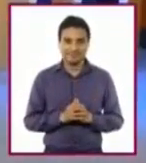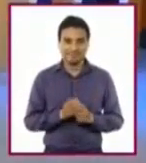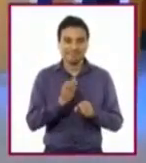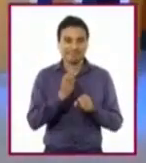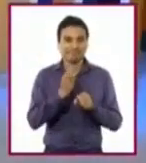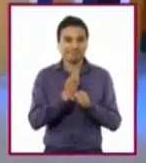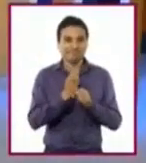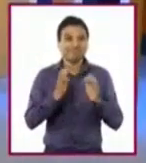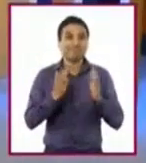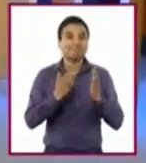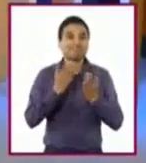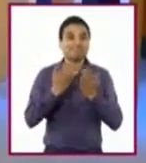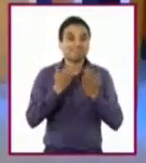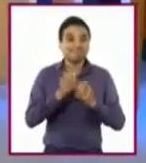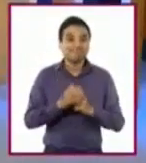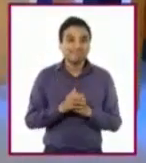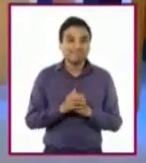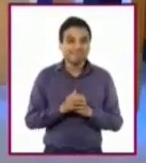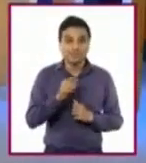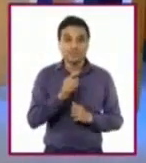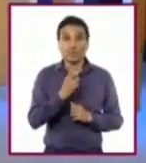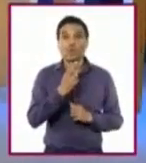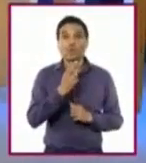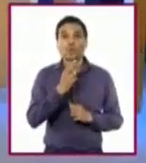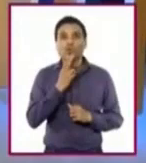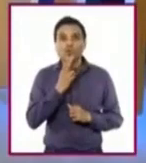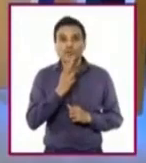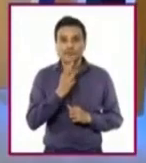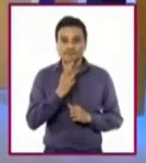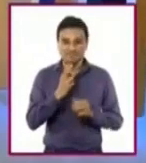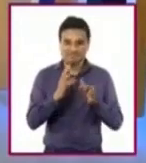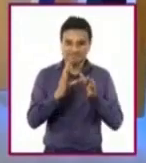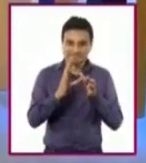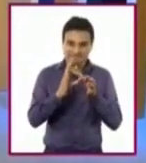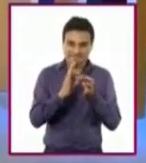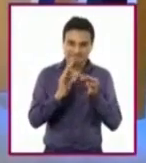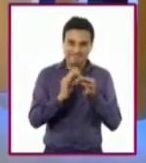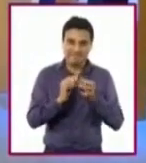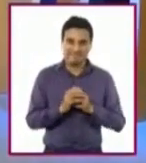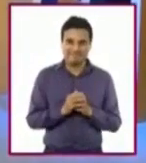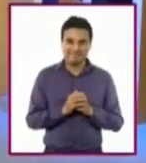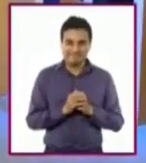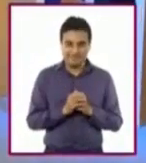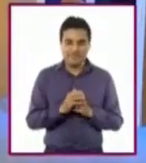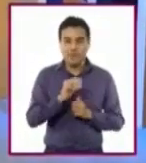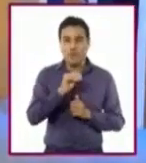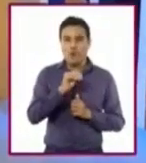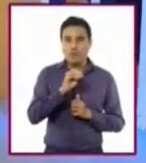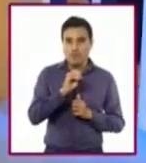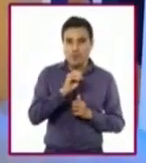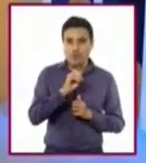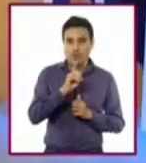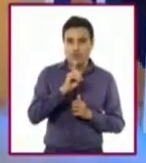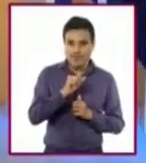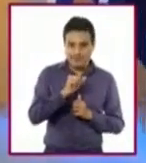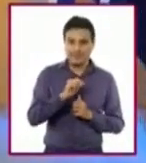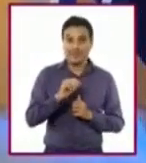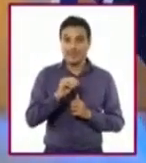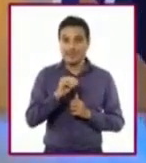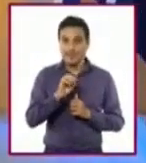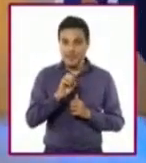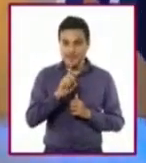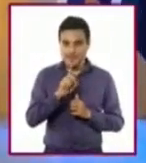aprendizaje esperado usa e interpreta las medidas de tendencia central moda media aritmética y mediana